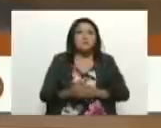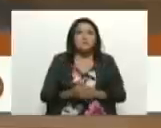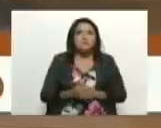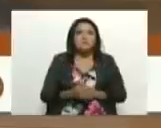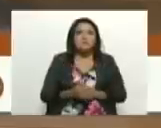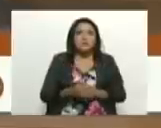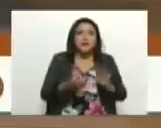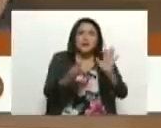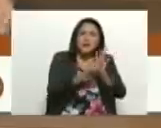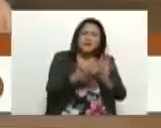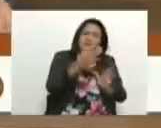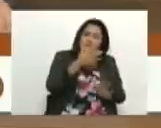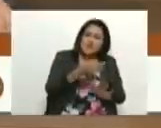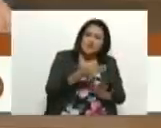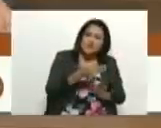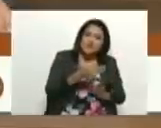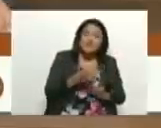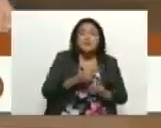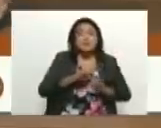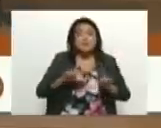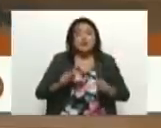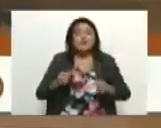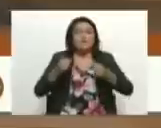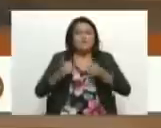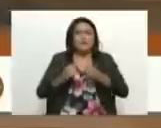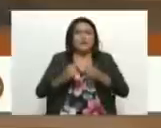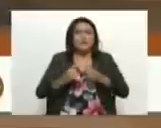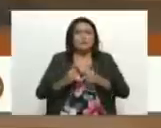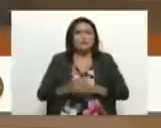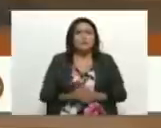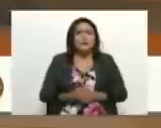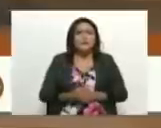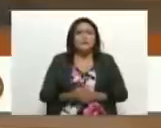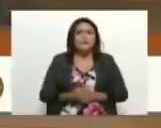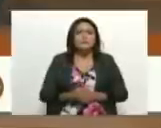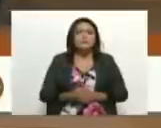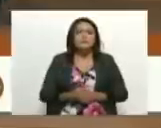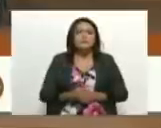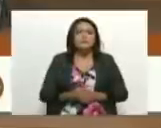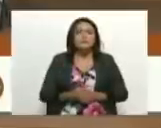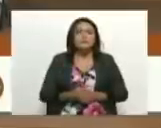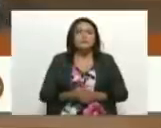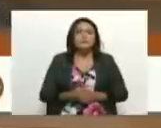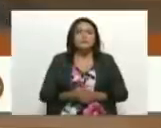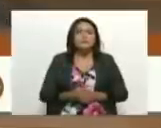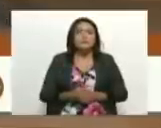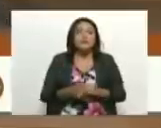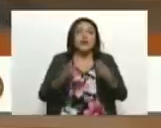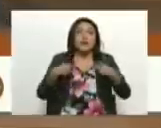muy sencilla, pero muy firme, muy contundente, muy actual.